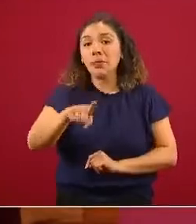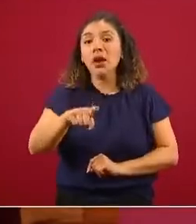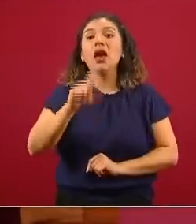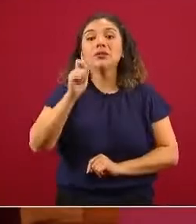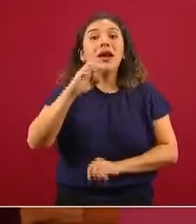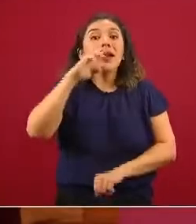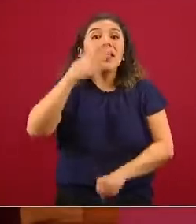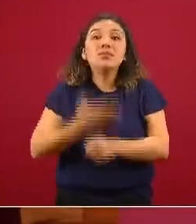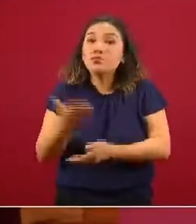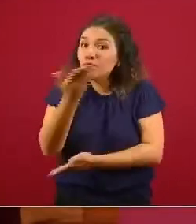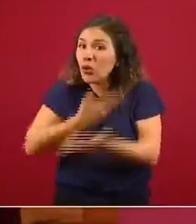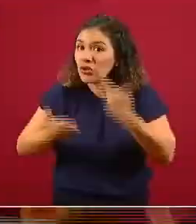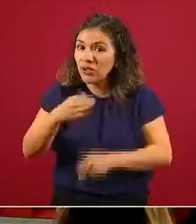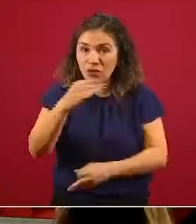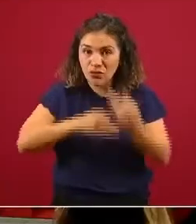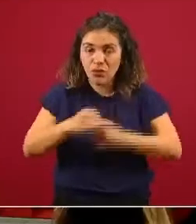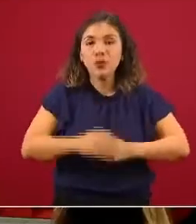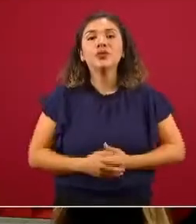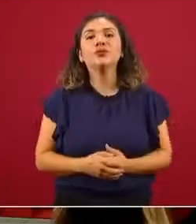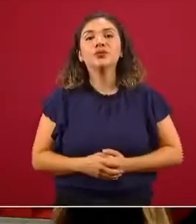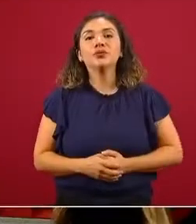sea corresponsabilidad. La que sigue, por favor.